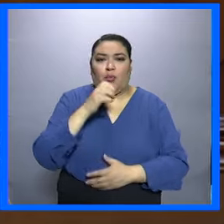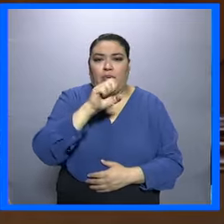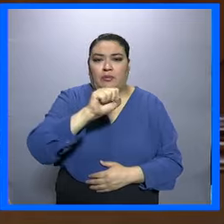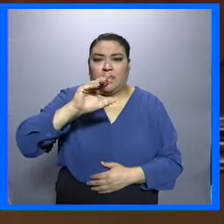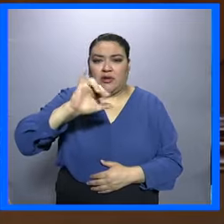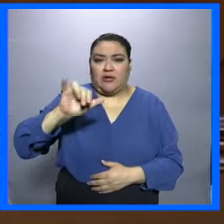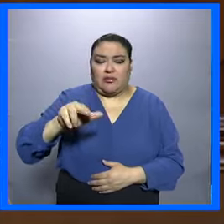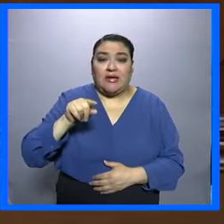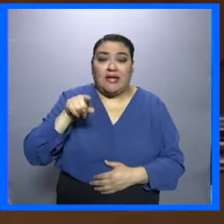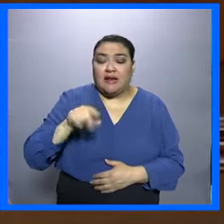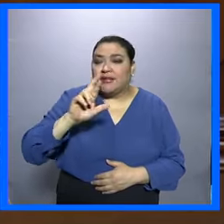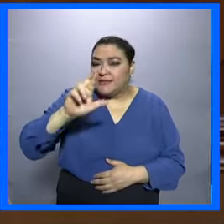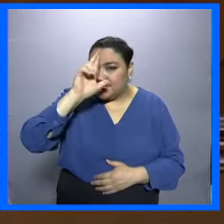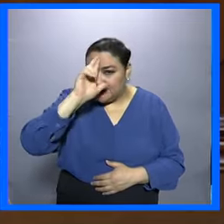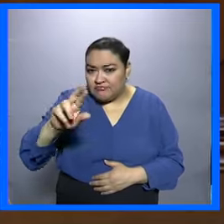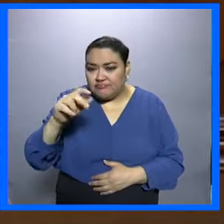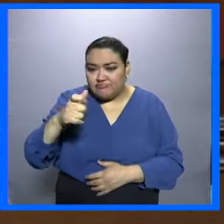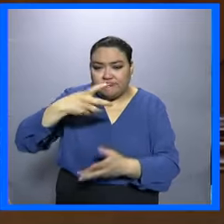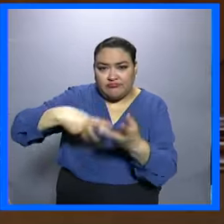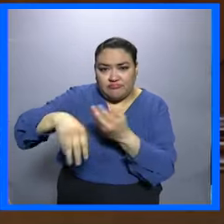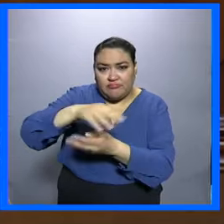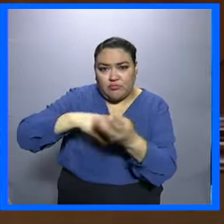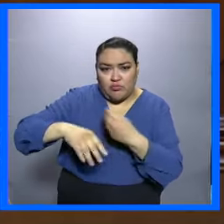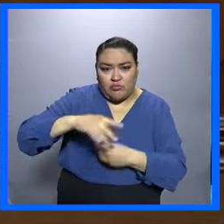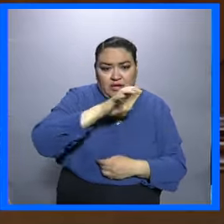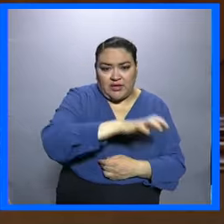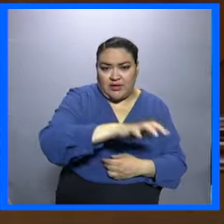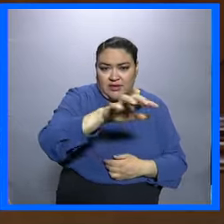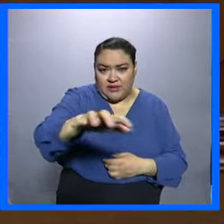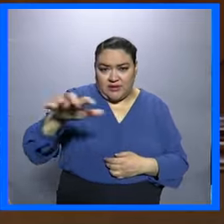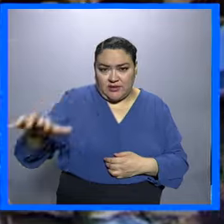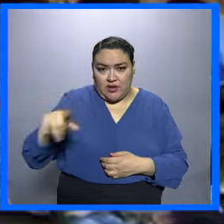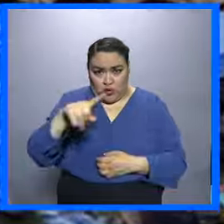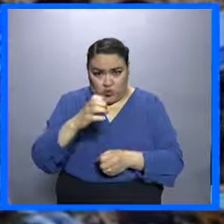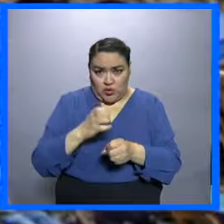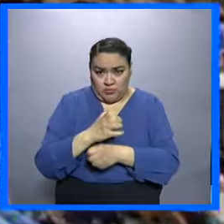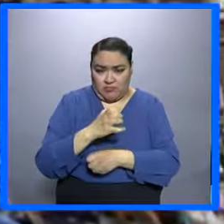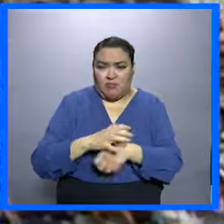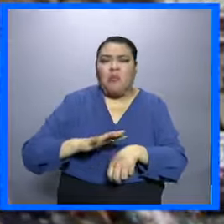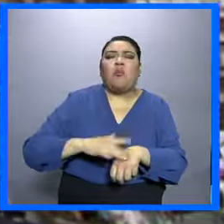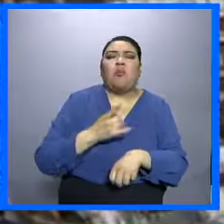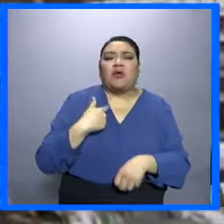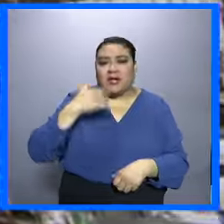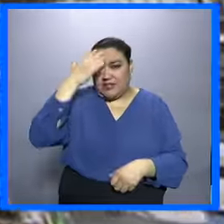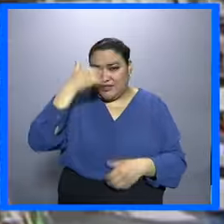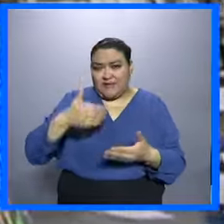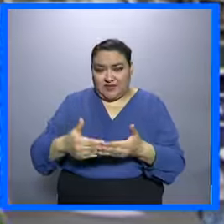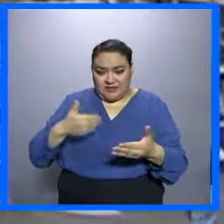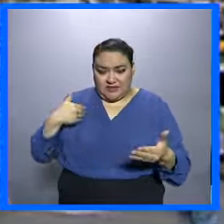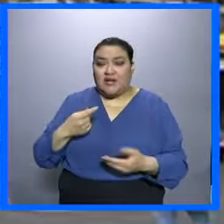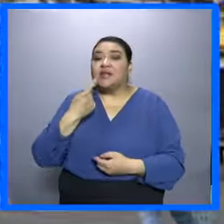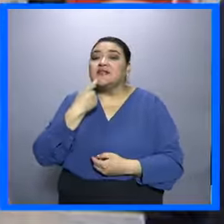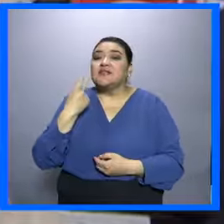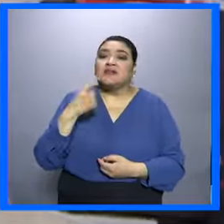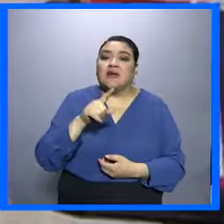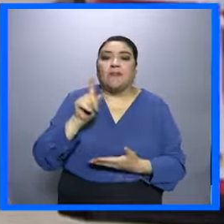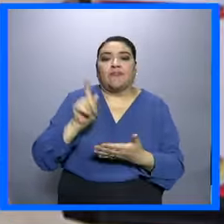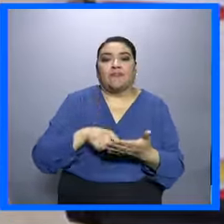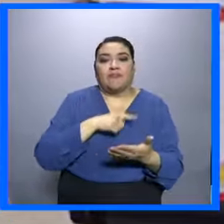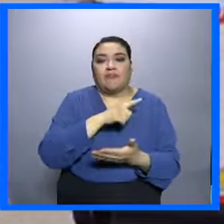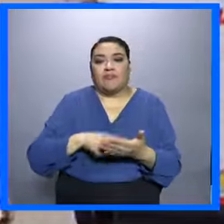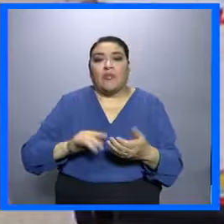el respeto a la autonomía presupuestal de poderes y órganos estatales. Esto al invalidar disposiciones de decretos que establecían el pago